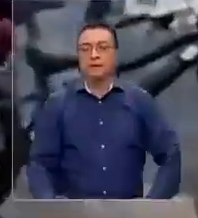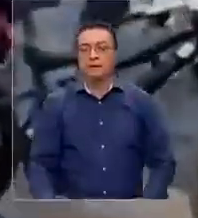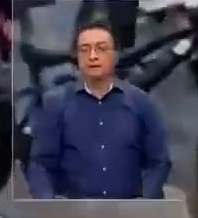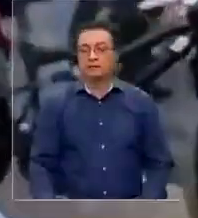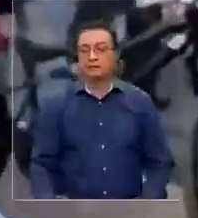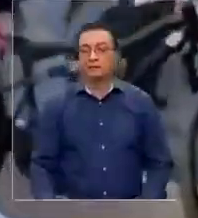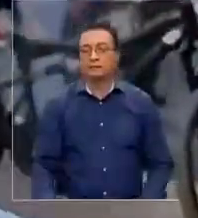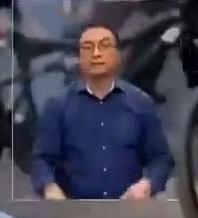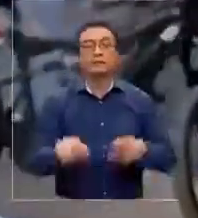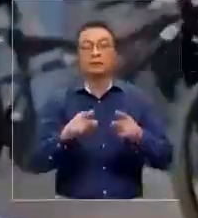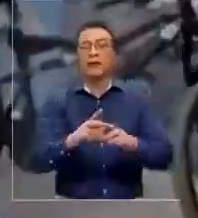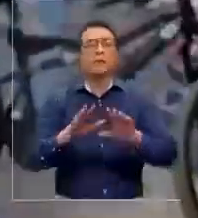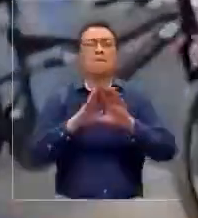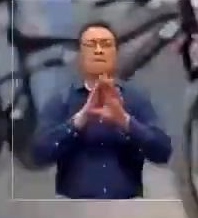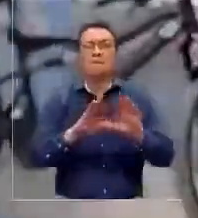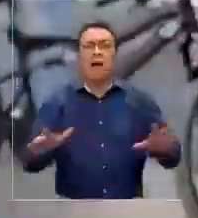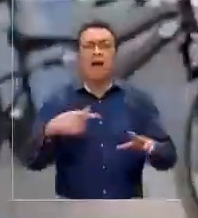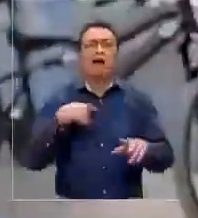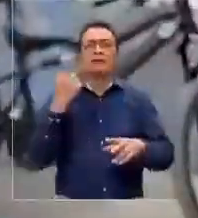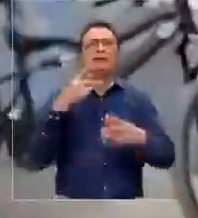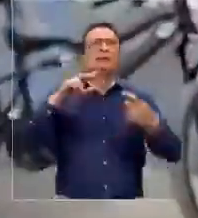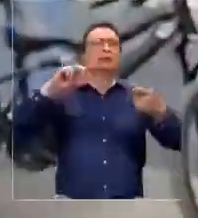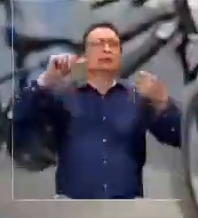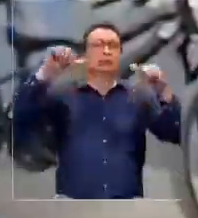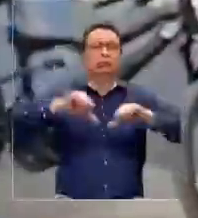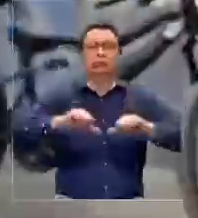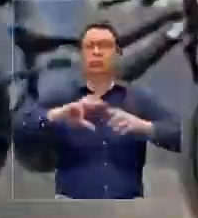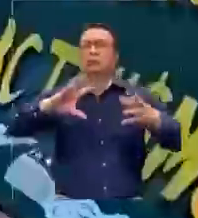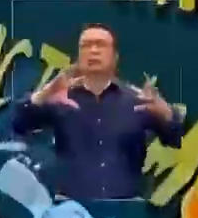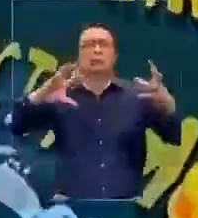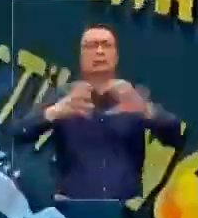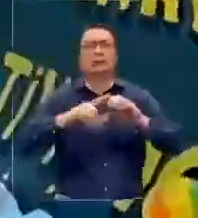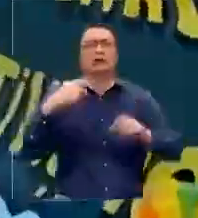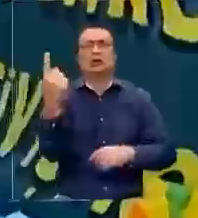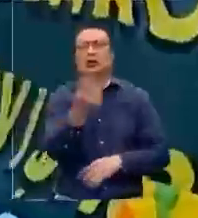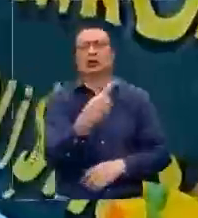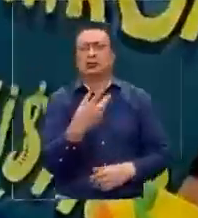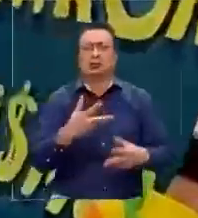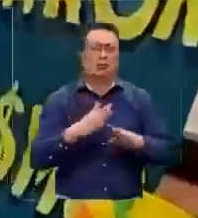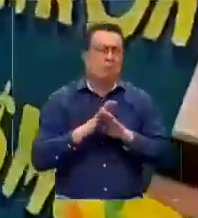Horrible, cómo nos están destruyendo lo poco y nada que queda.